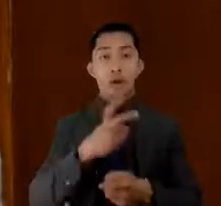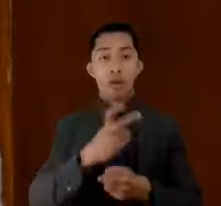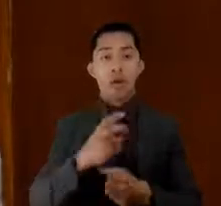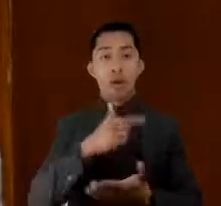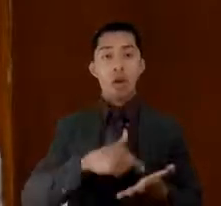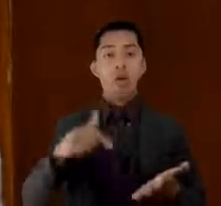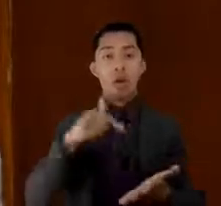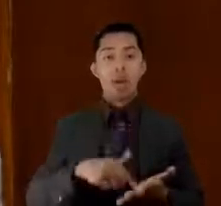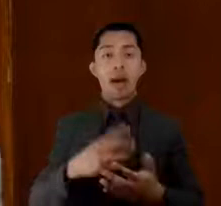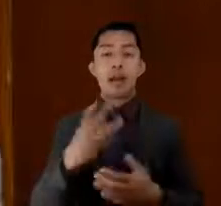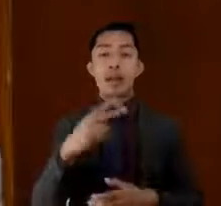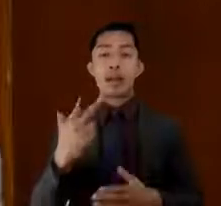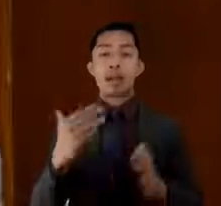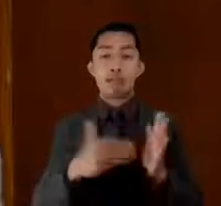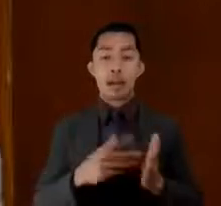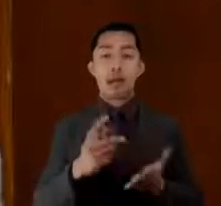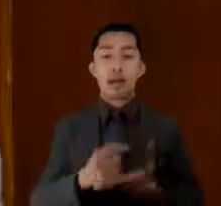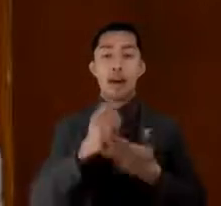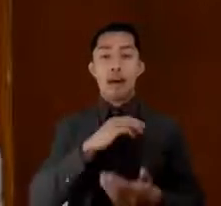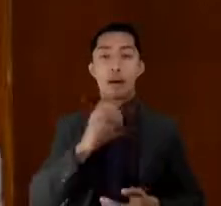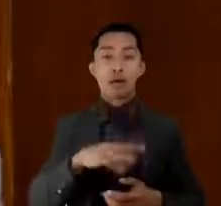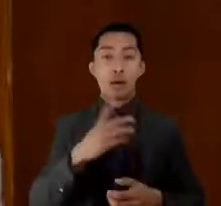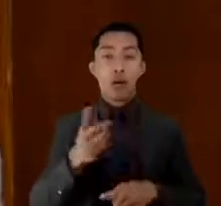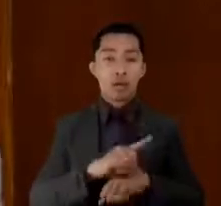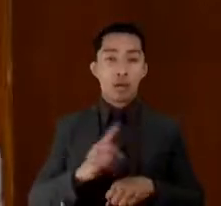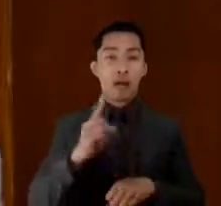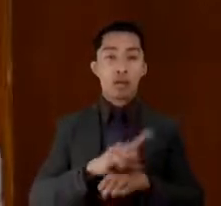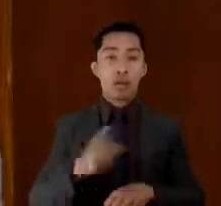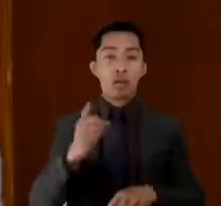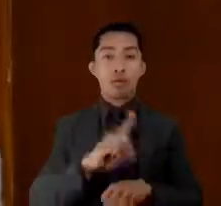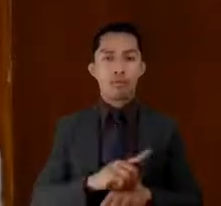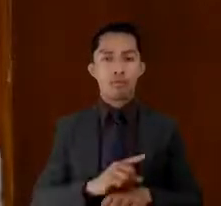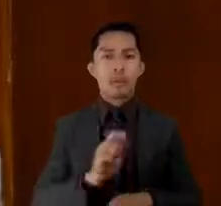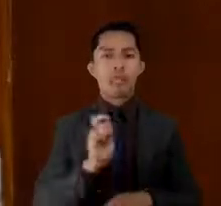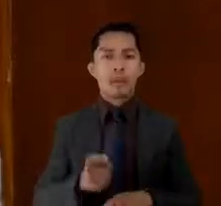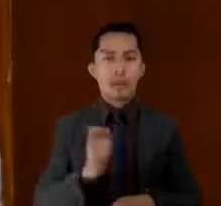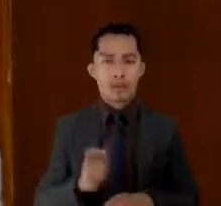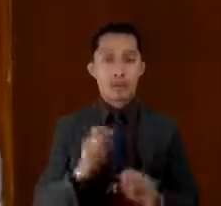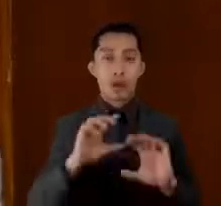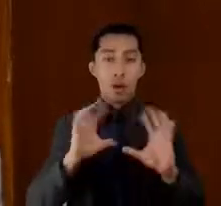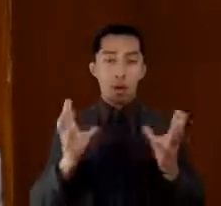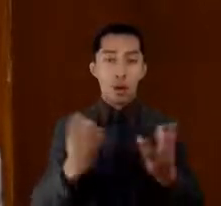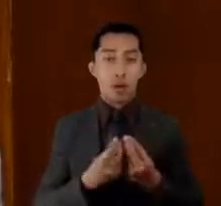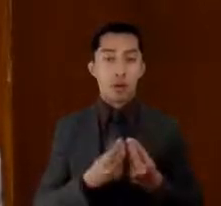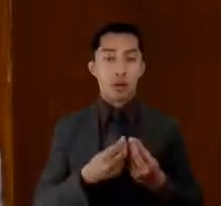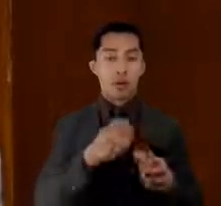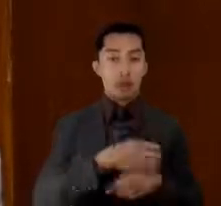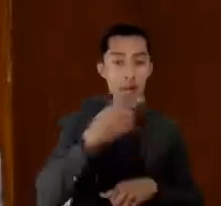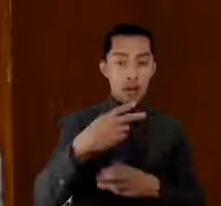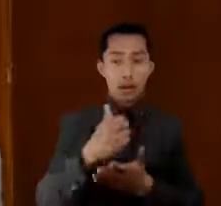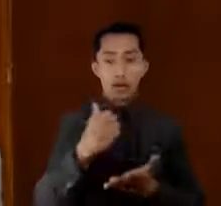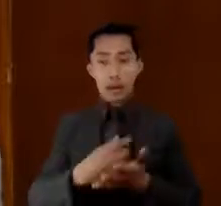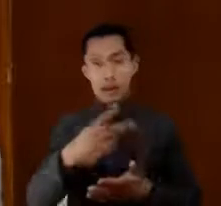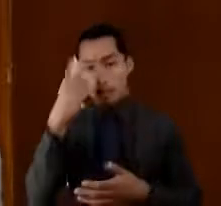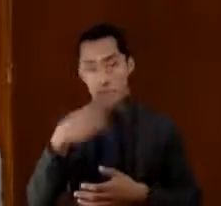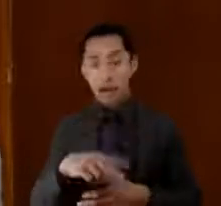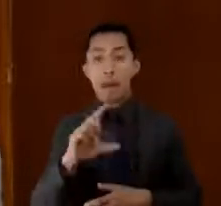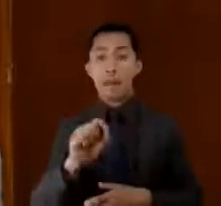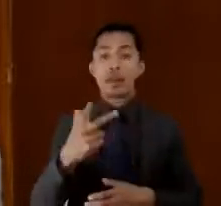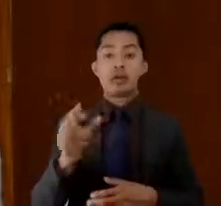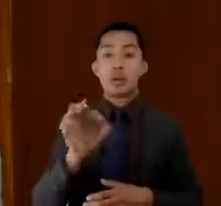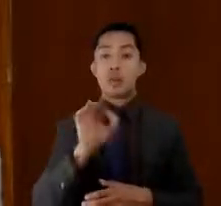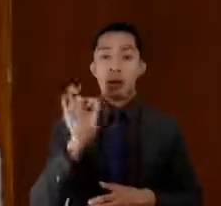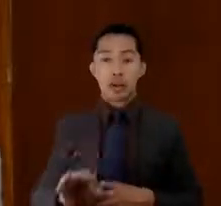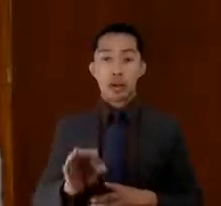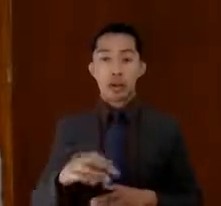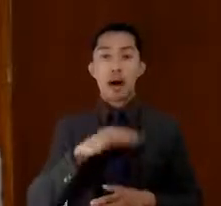al generar 13,000 toneladas de basura todos los días. Es decir, en conjunto, ambas entidades generan el 28%